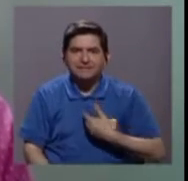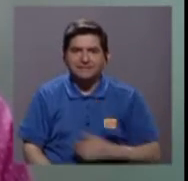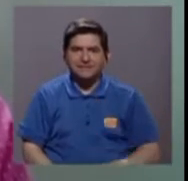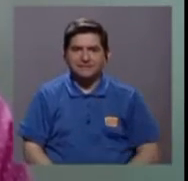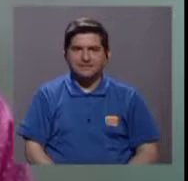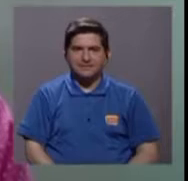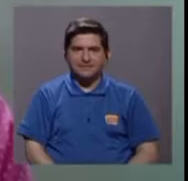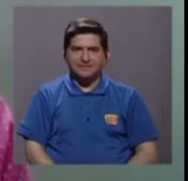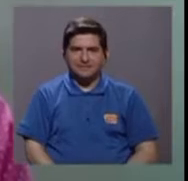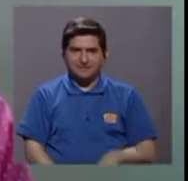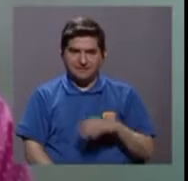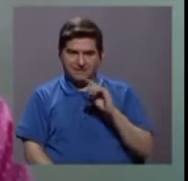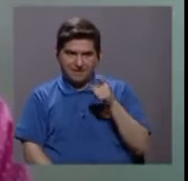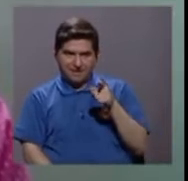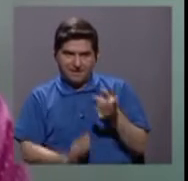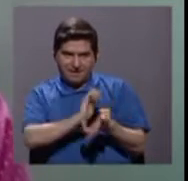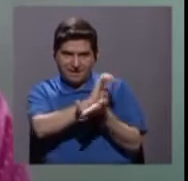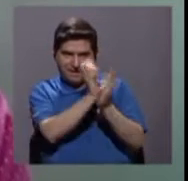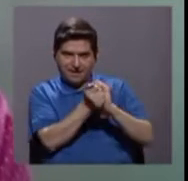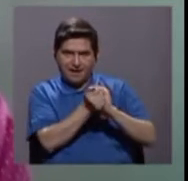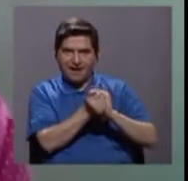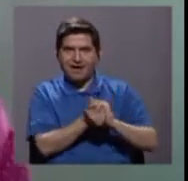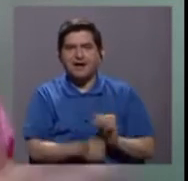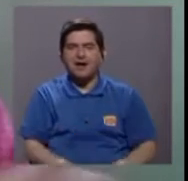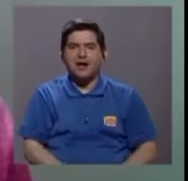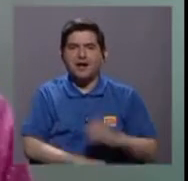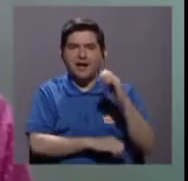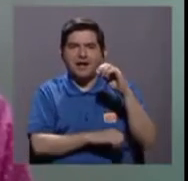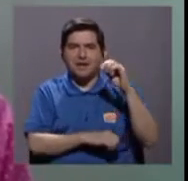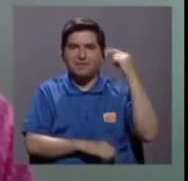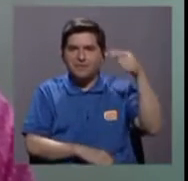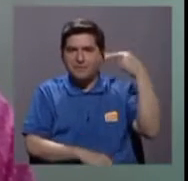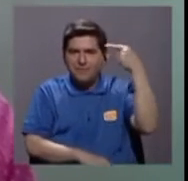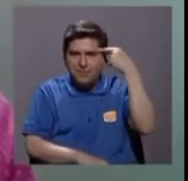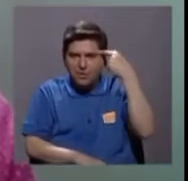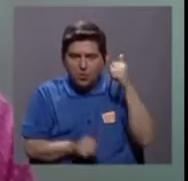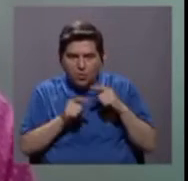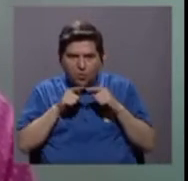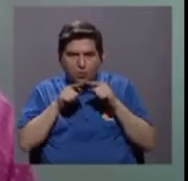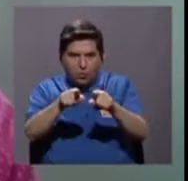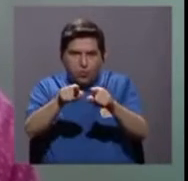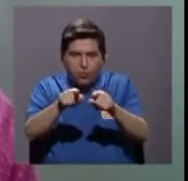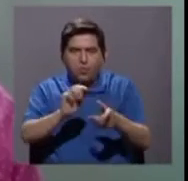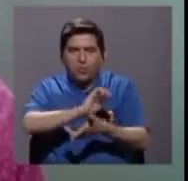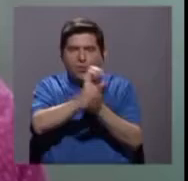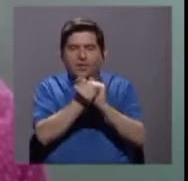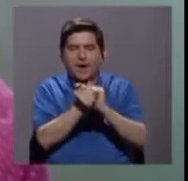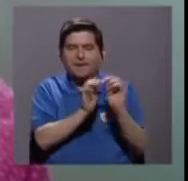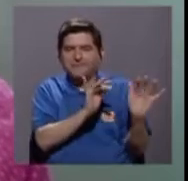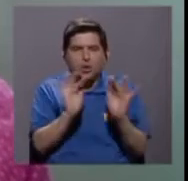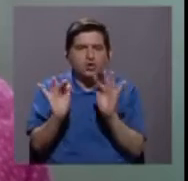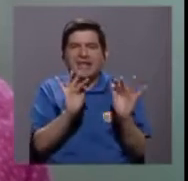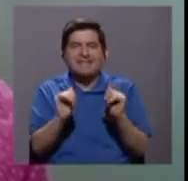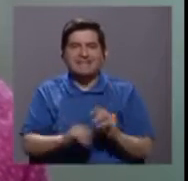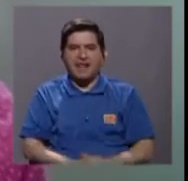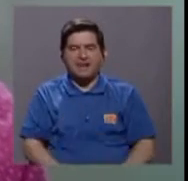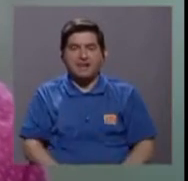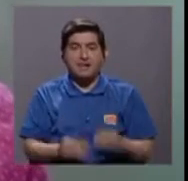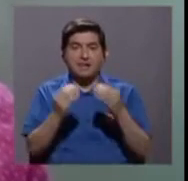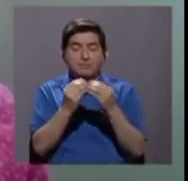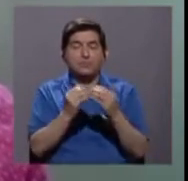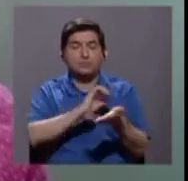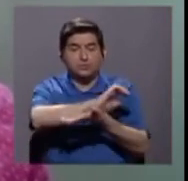entonces la reforma del Estado debe ir aparejada con la transformación digital, que va mucho en el cambio